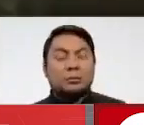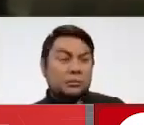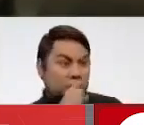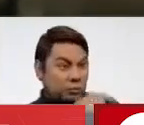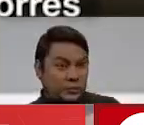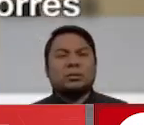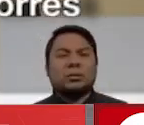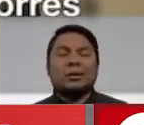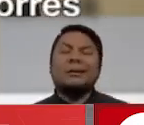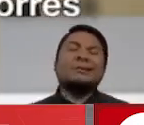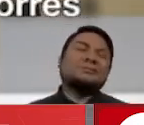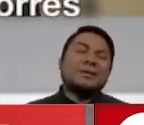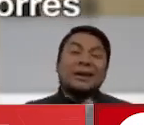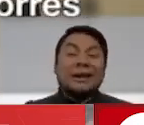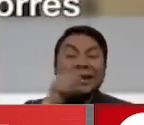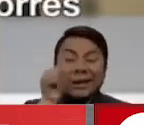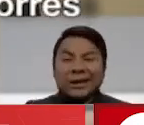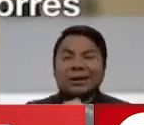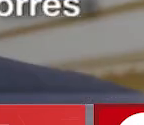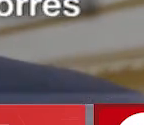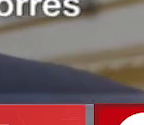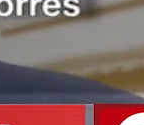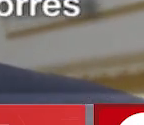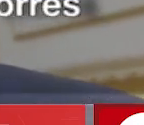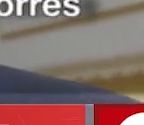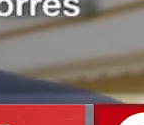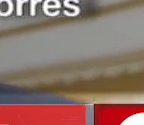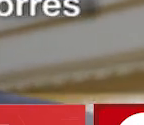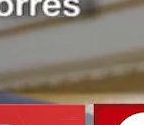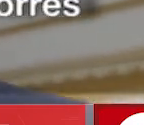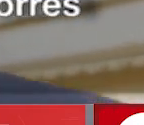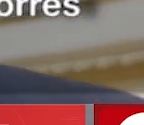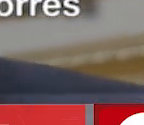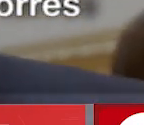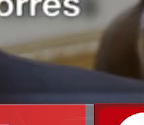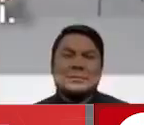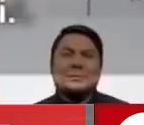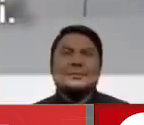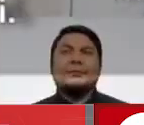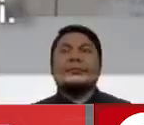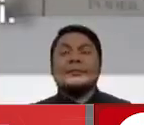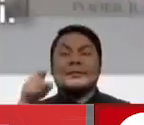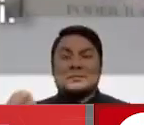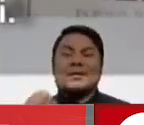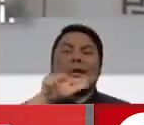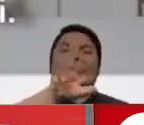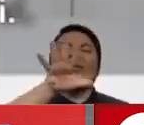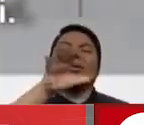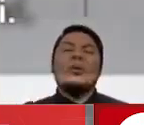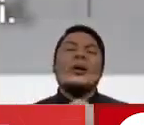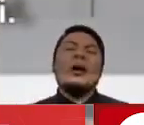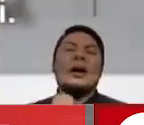pero pero usted sabía que se refería el señor miguel ángel torres cuando decía el señor acá